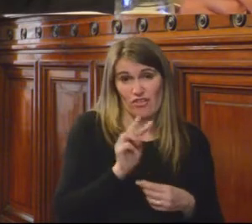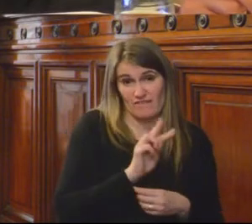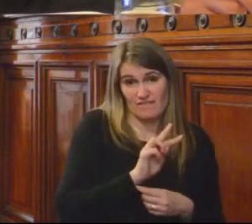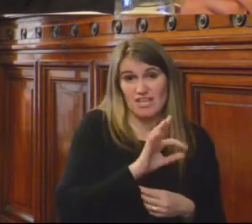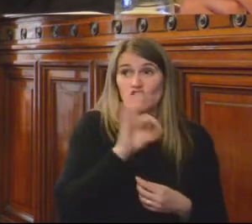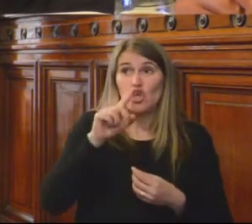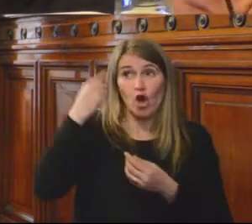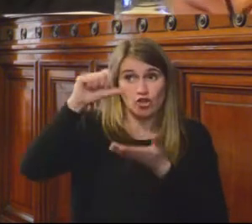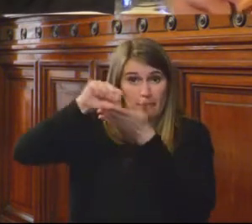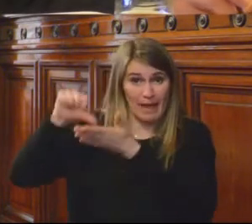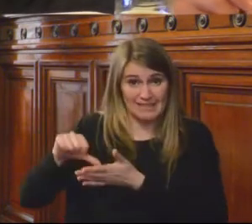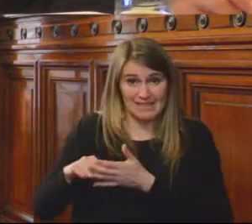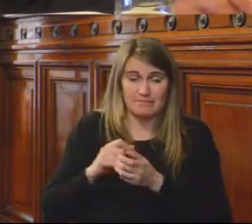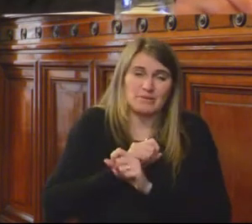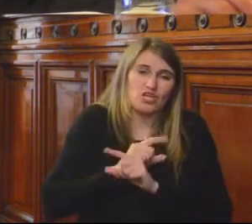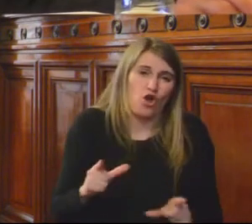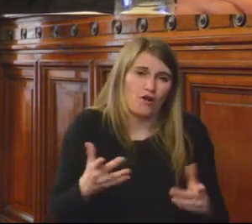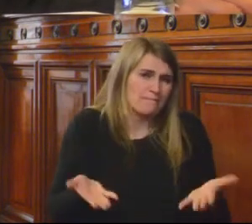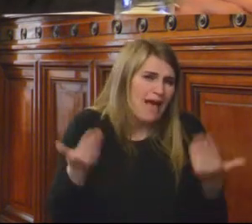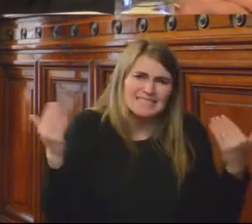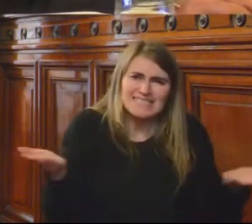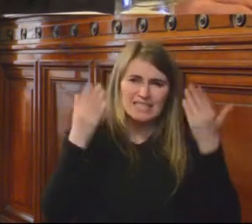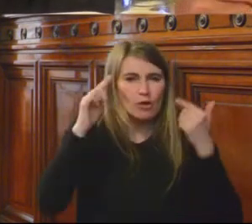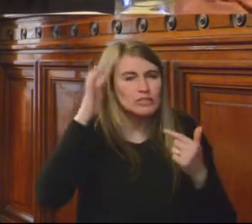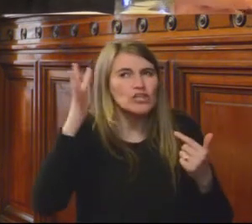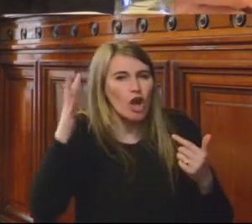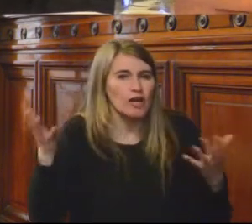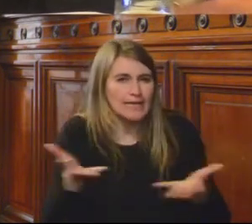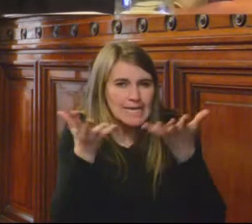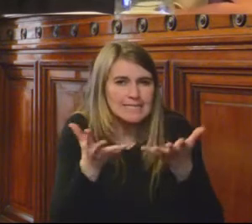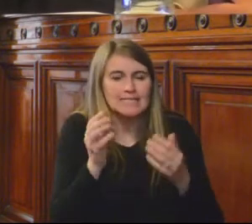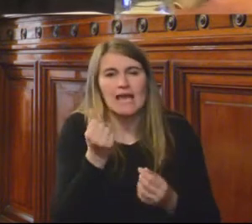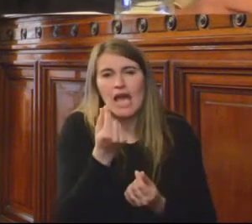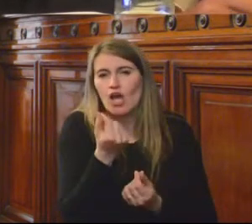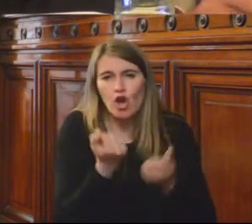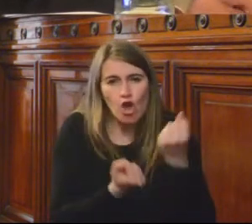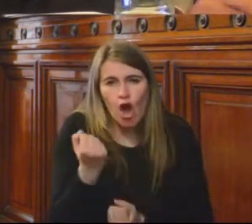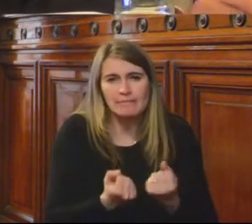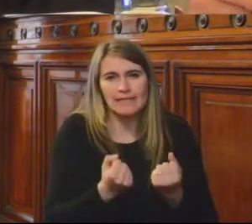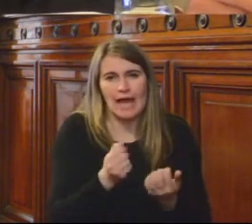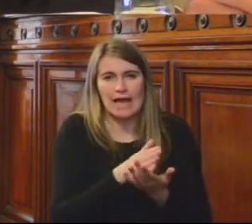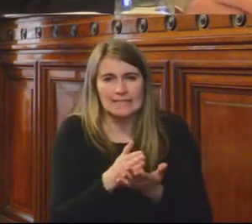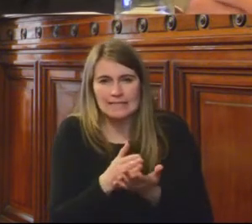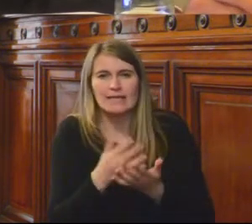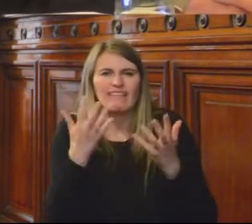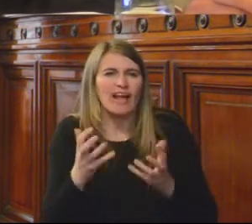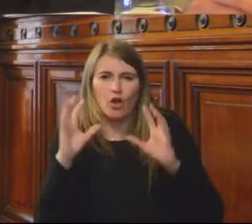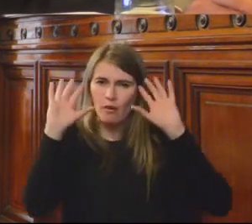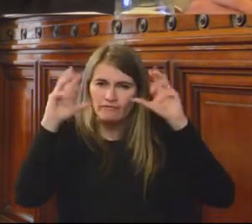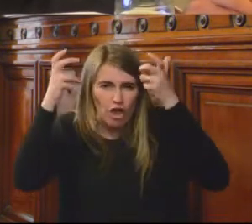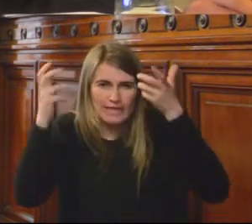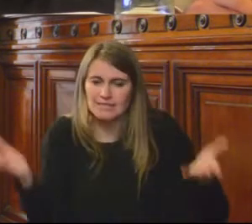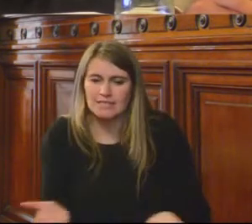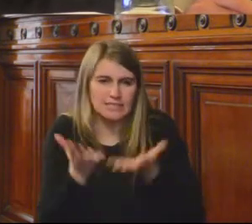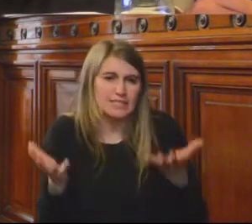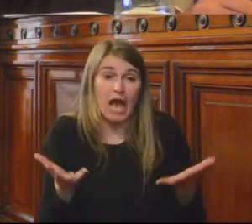bolivariana han agudizado la arremetida de conspiración psicológica, económica y mediática para alimentar una espiral de violencia, una lamentable